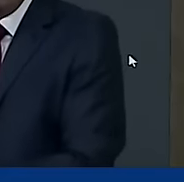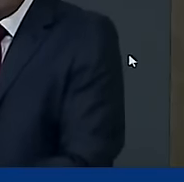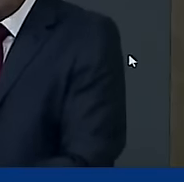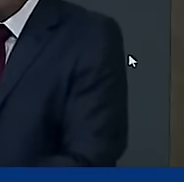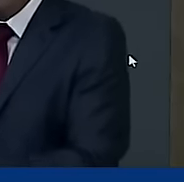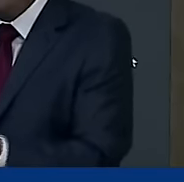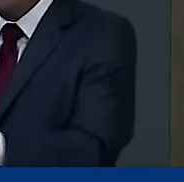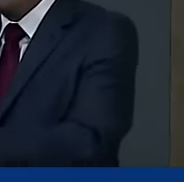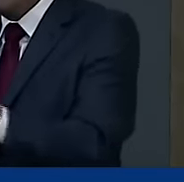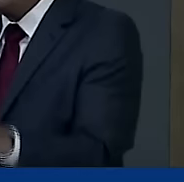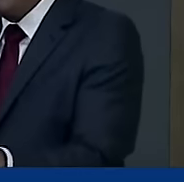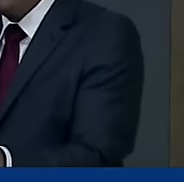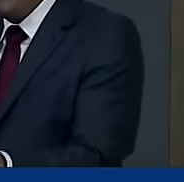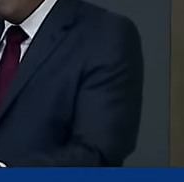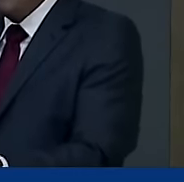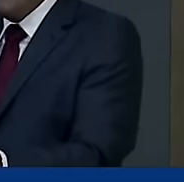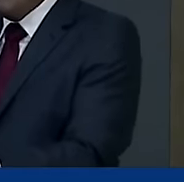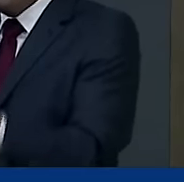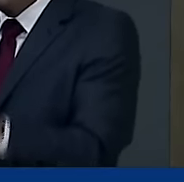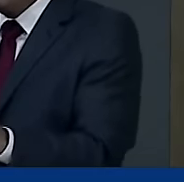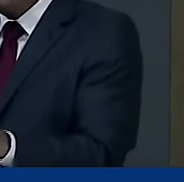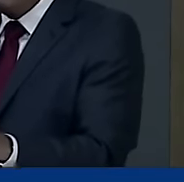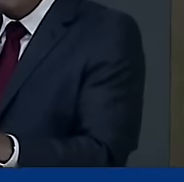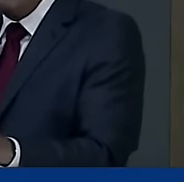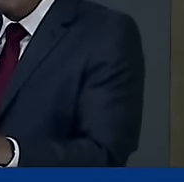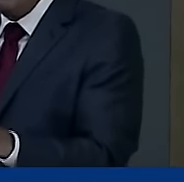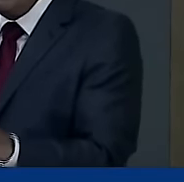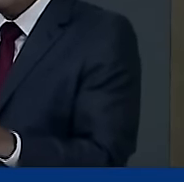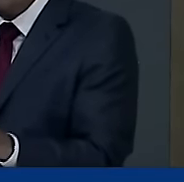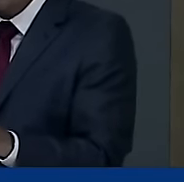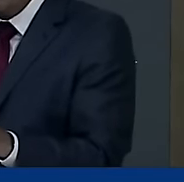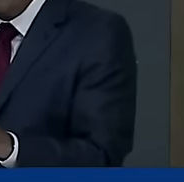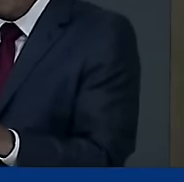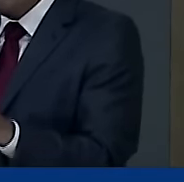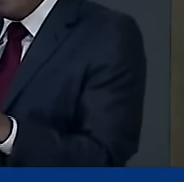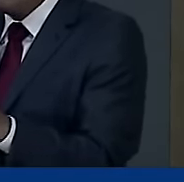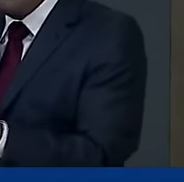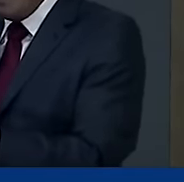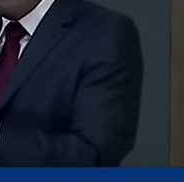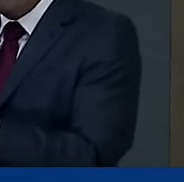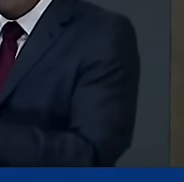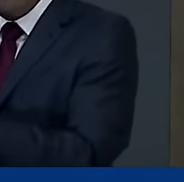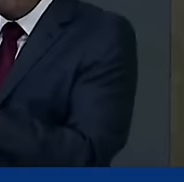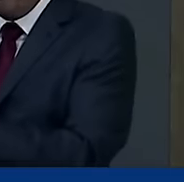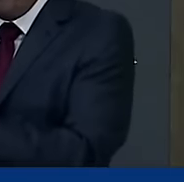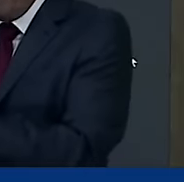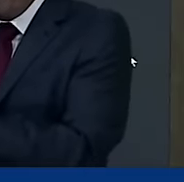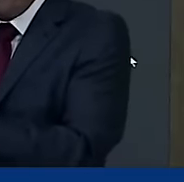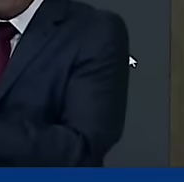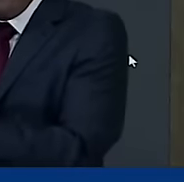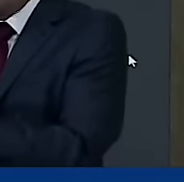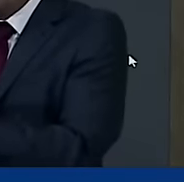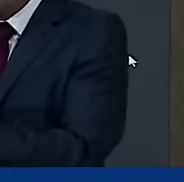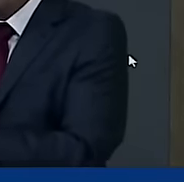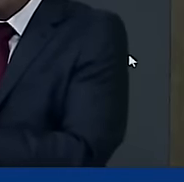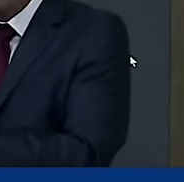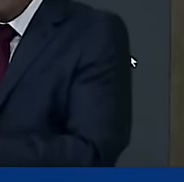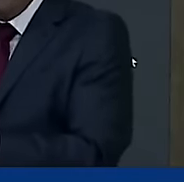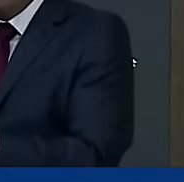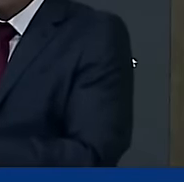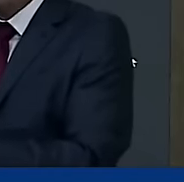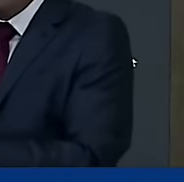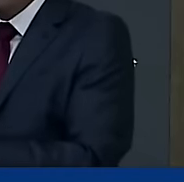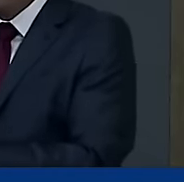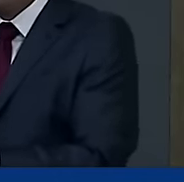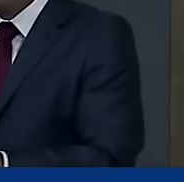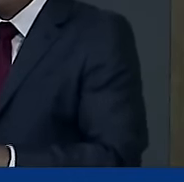es el cajón de resonancia? El cajón de resonancia es que el algoritmo determina en base a lo que tú expresas como tus gustos,